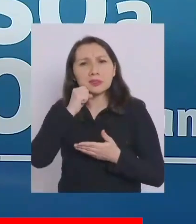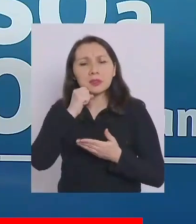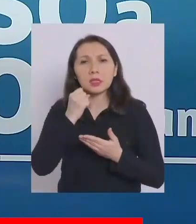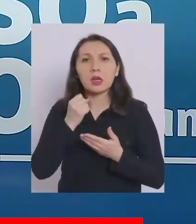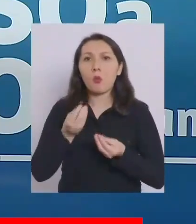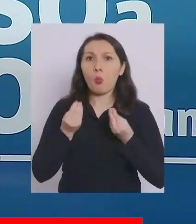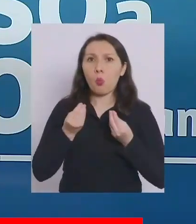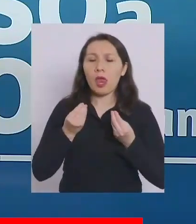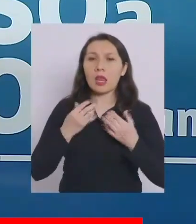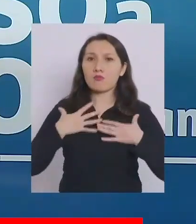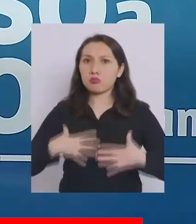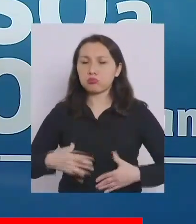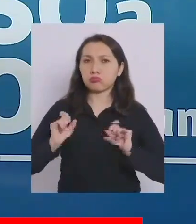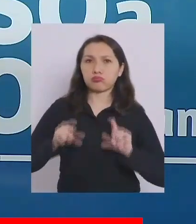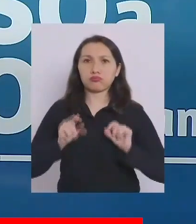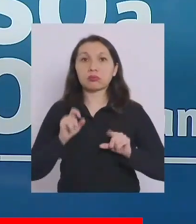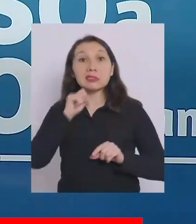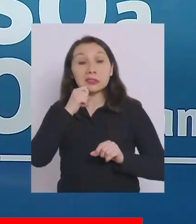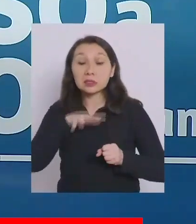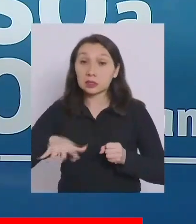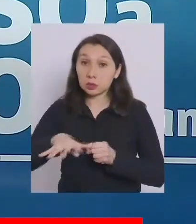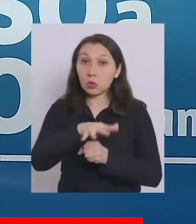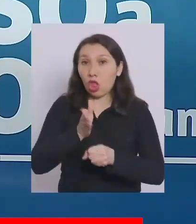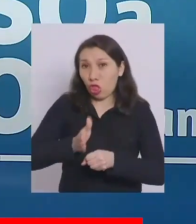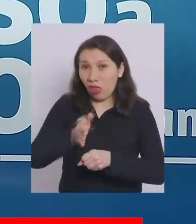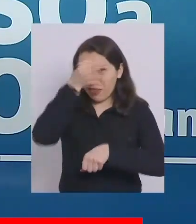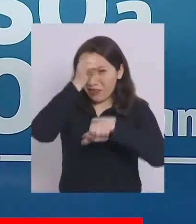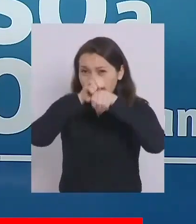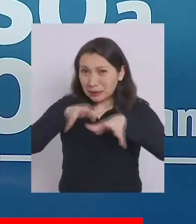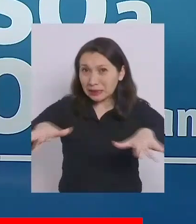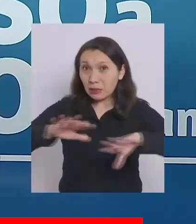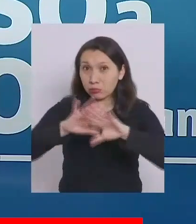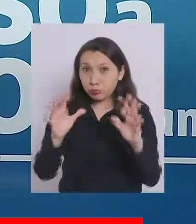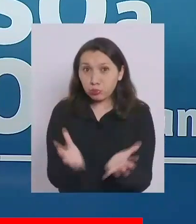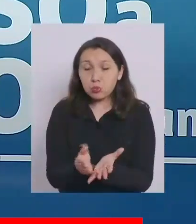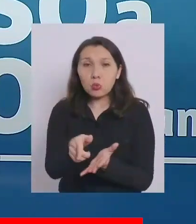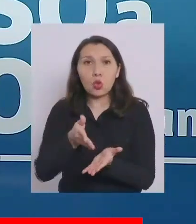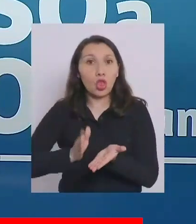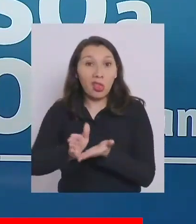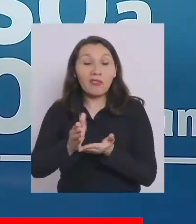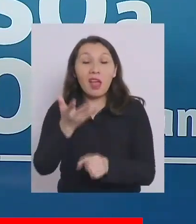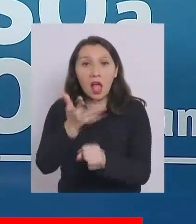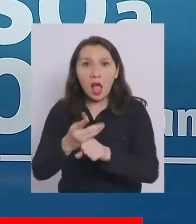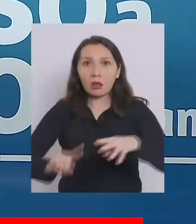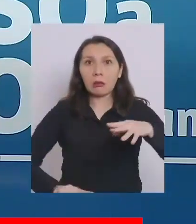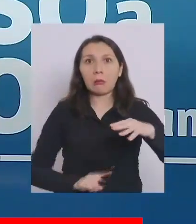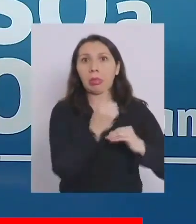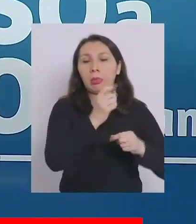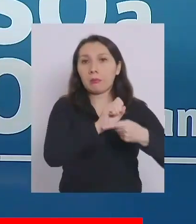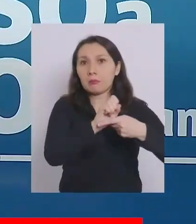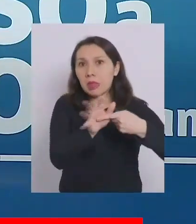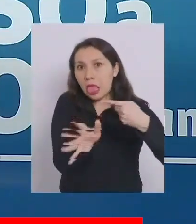unos buenos altos niveles anticuerpos debido a que estamos en una situación de pandemia estamos frente a una situación de pandemia donde están apareciendo nuevas